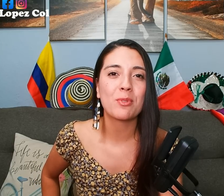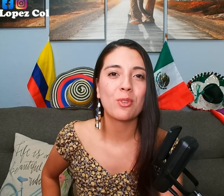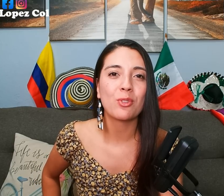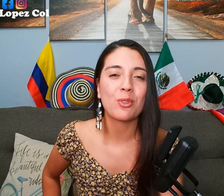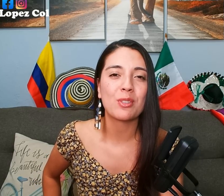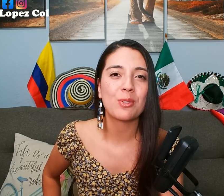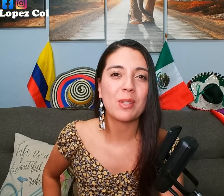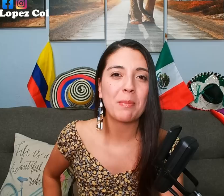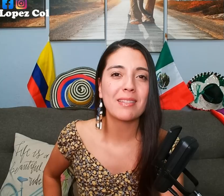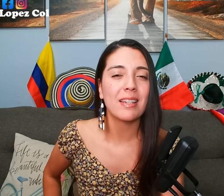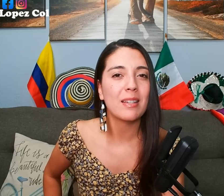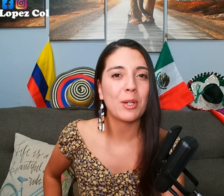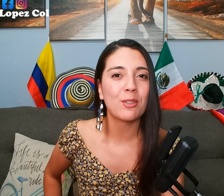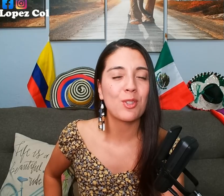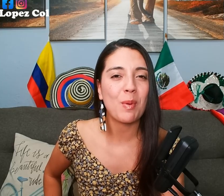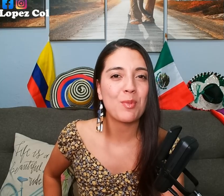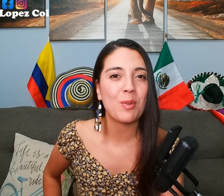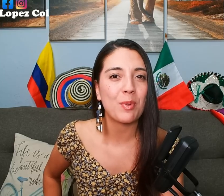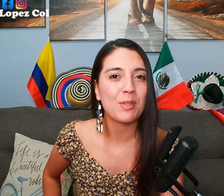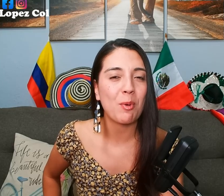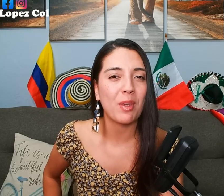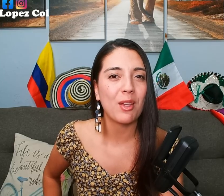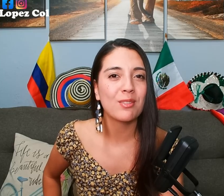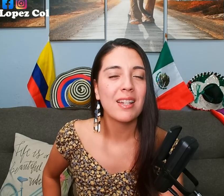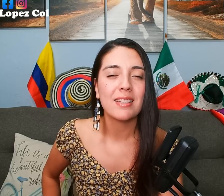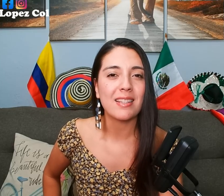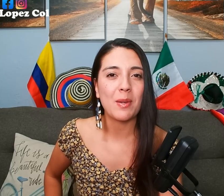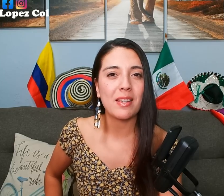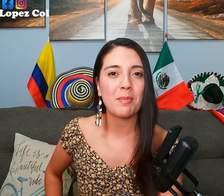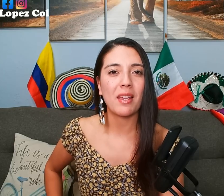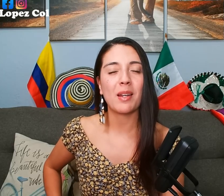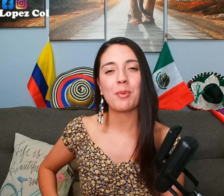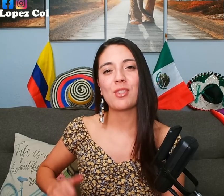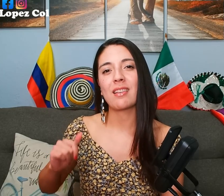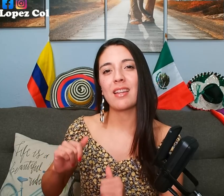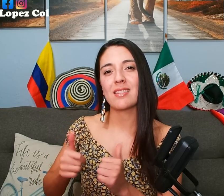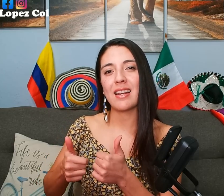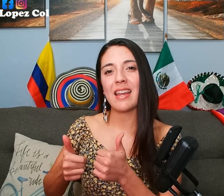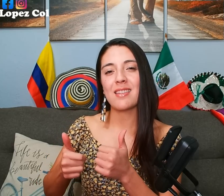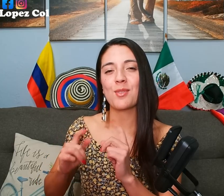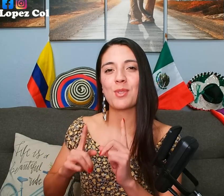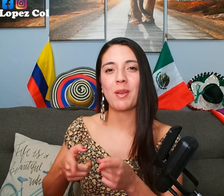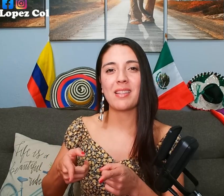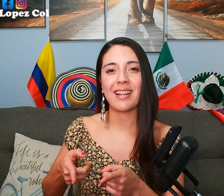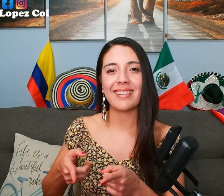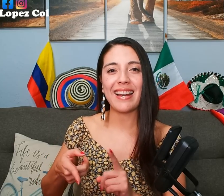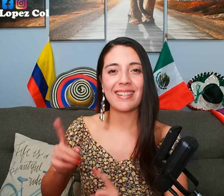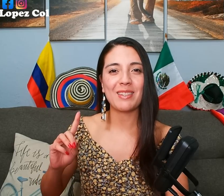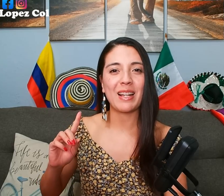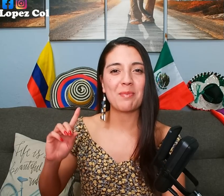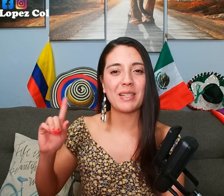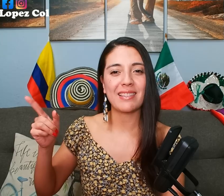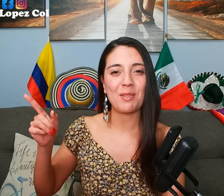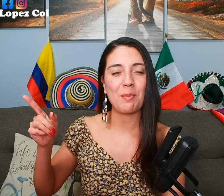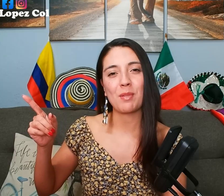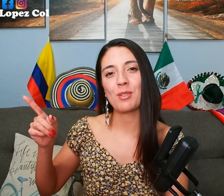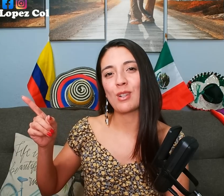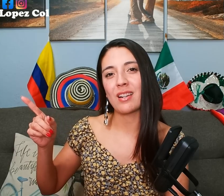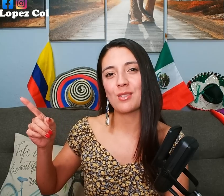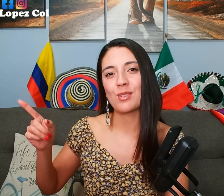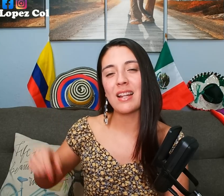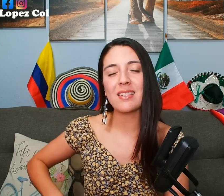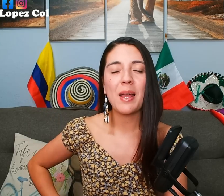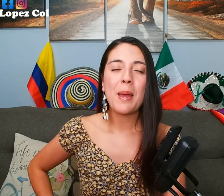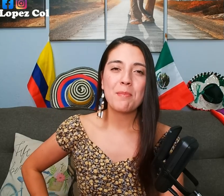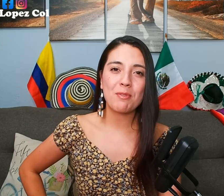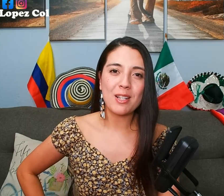cómo vamos con todos estos temas y Bueno nos vemos en un próximo video ya saben que si me quieren apoyar dejen ese like suscríbanse al Canal activen la campanita nos vemos en mis